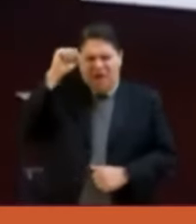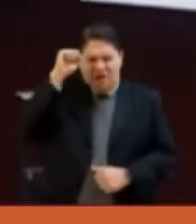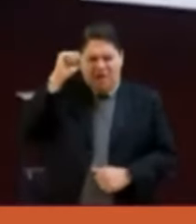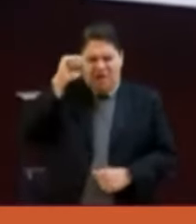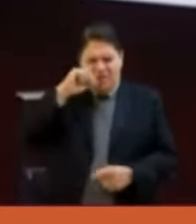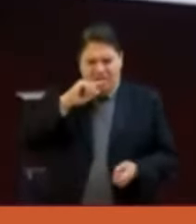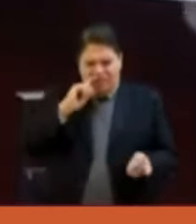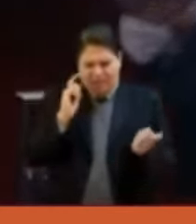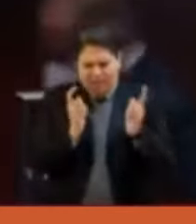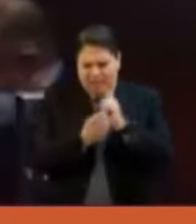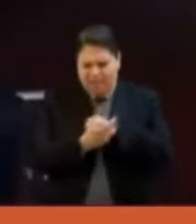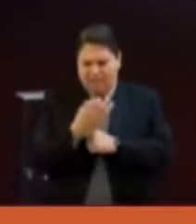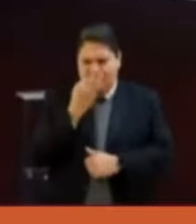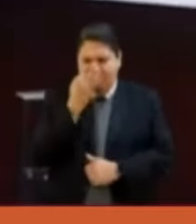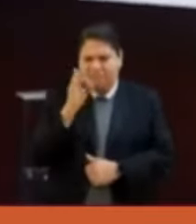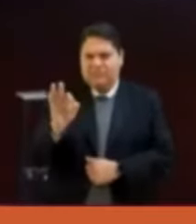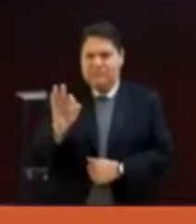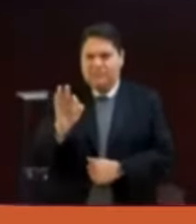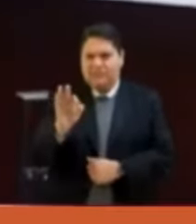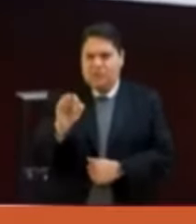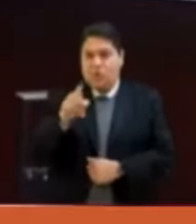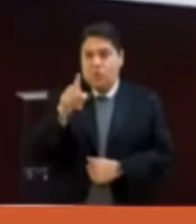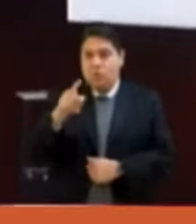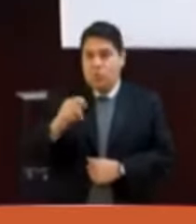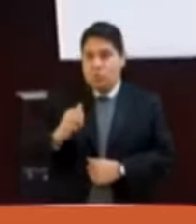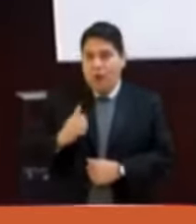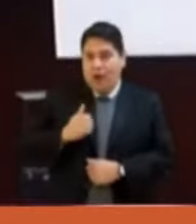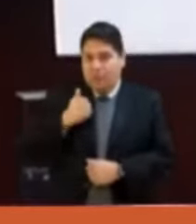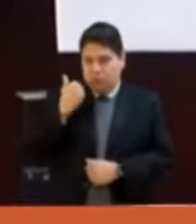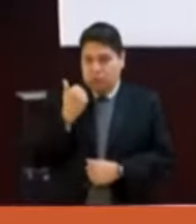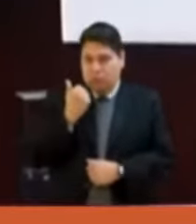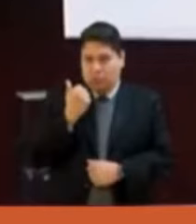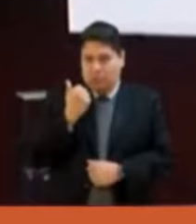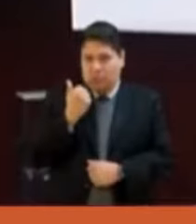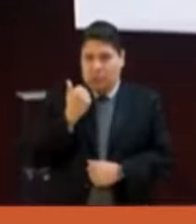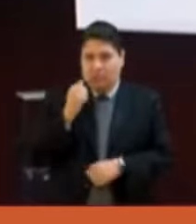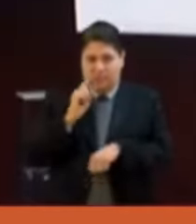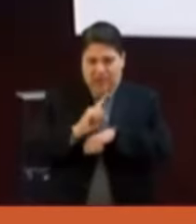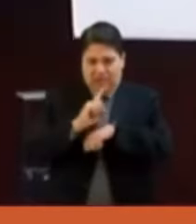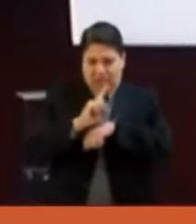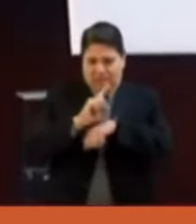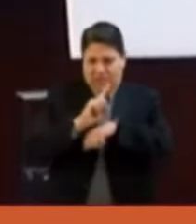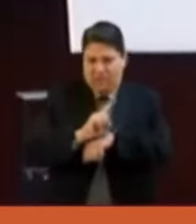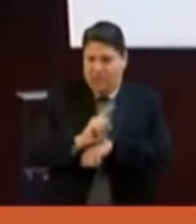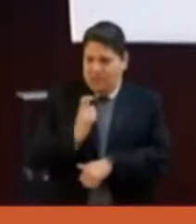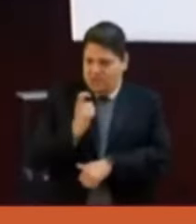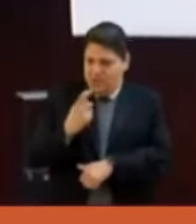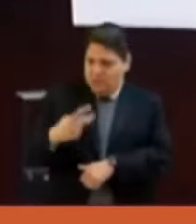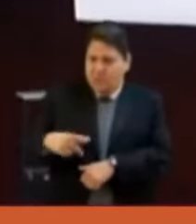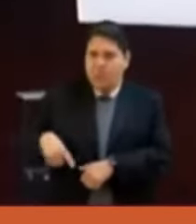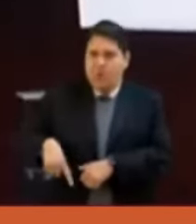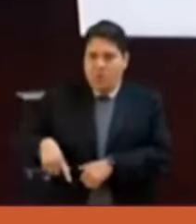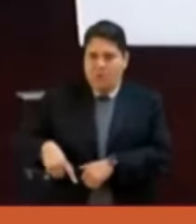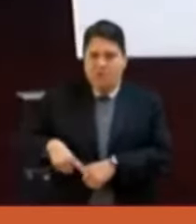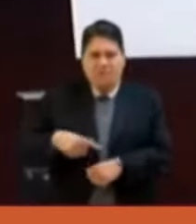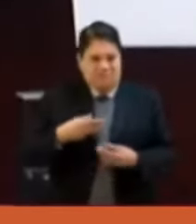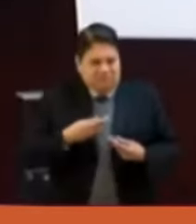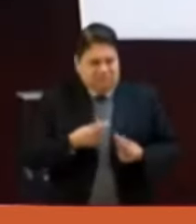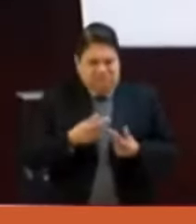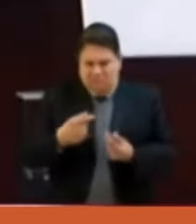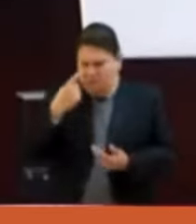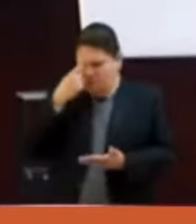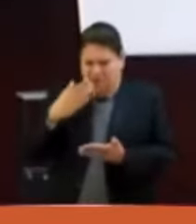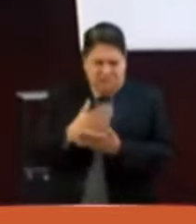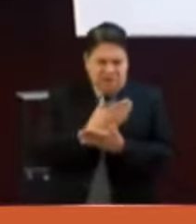Tribuna el abuso de poder que comete usando los recursos públicos para polarizar